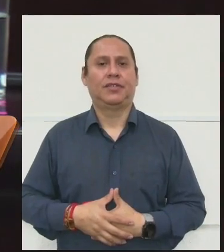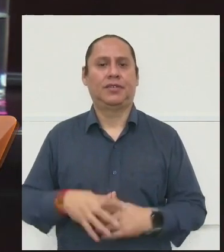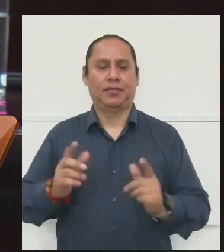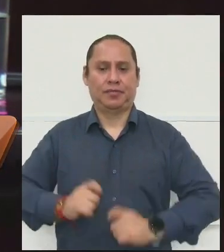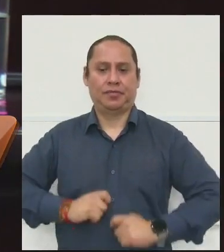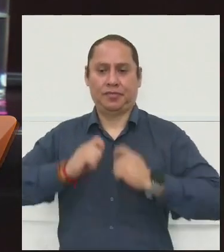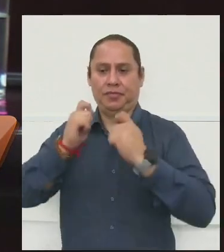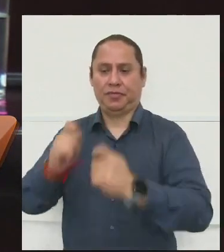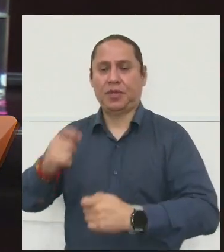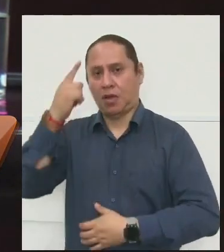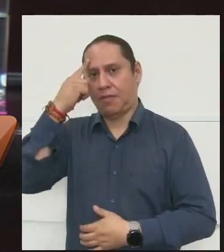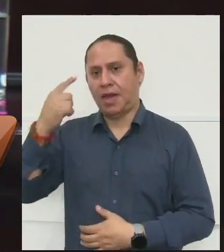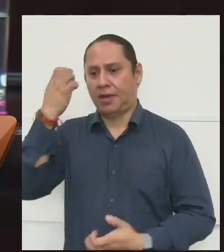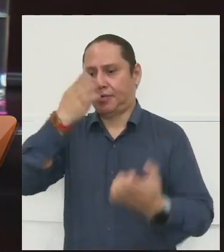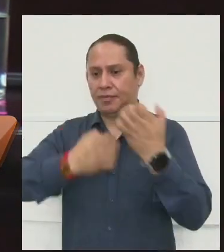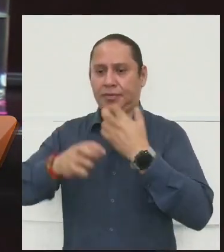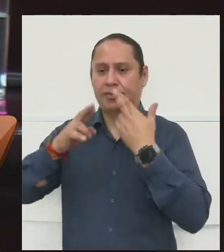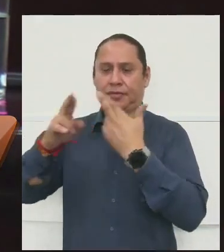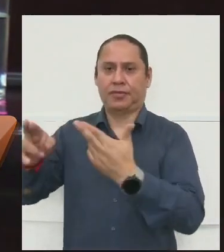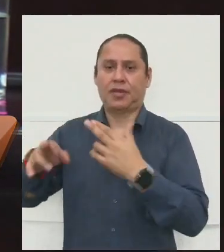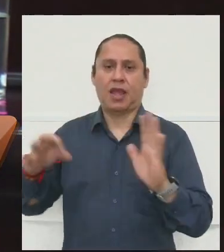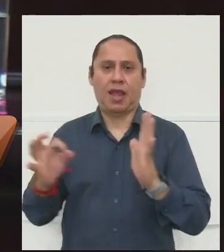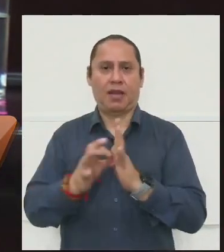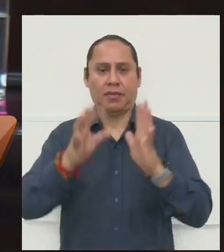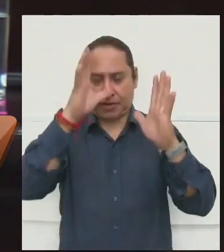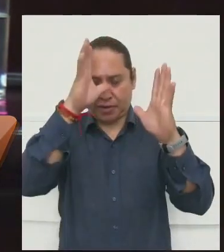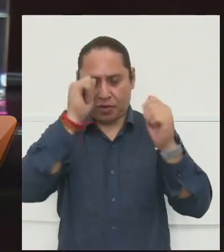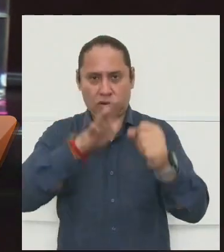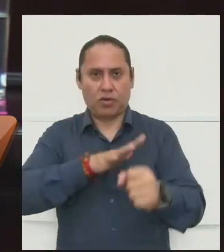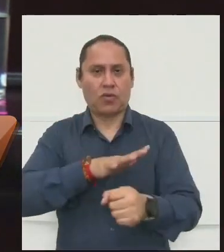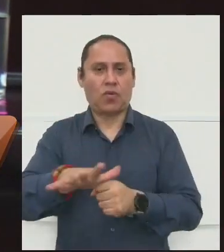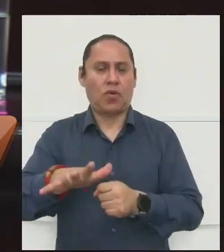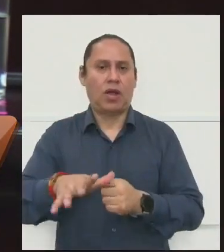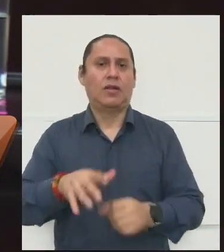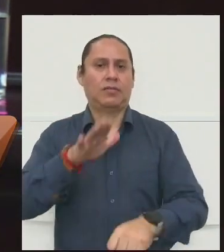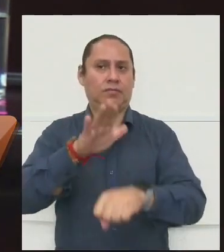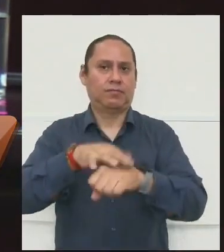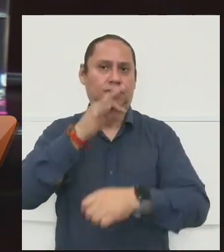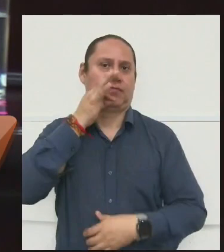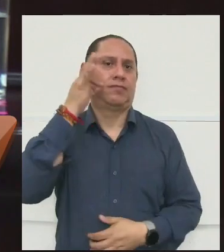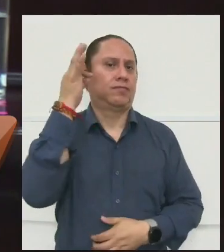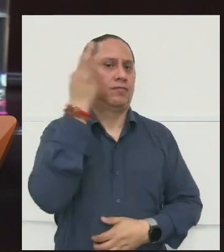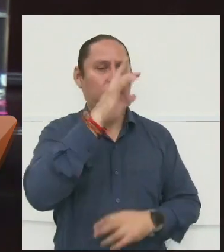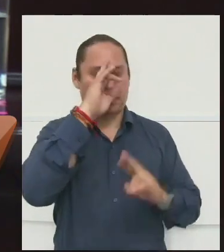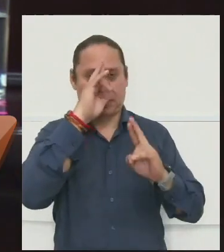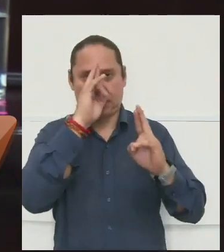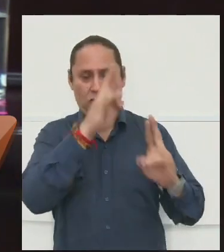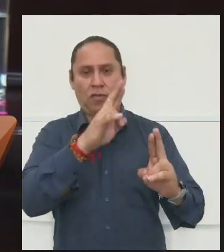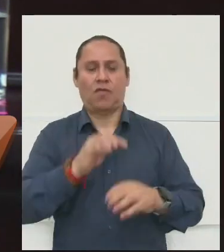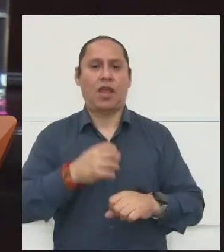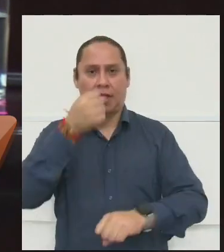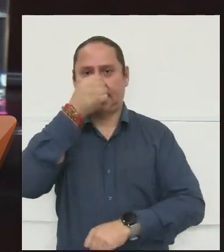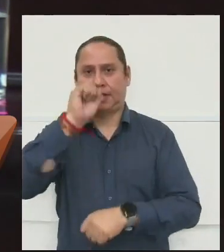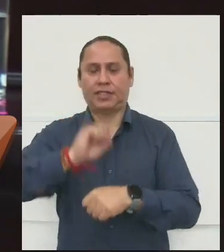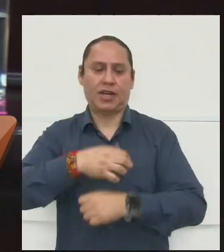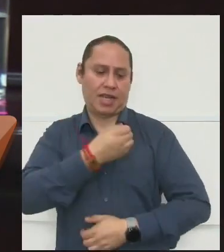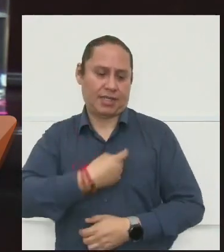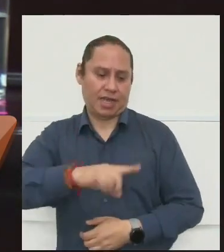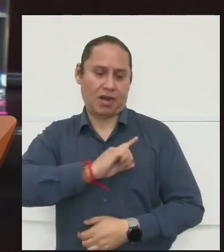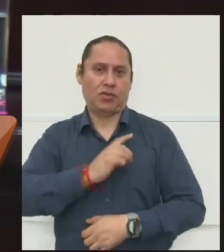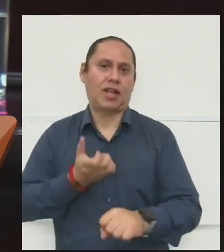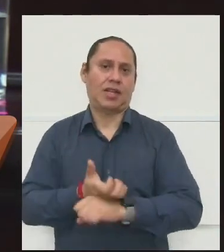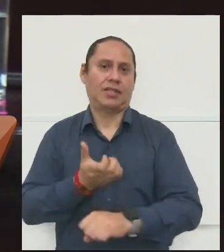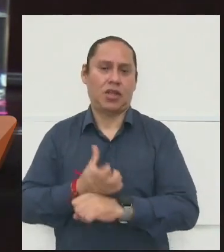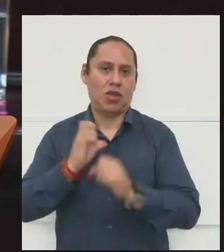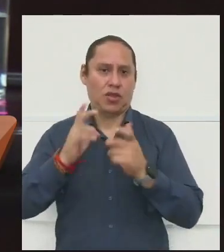fue turnada para su estudio y dictamen el punto de acuerdo por el que se exhorta respetuosamente a la secretaría de salud